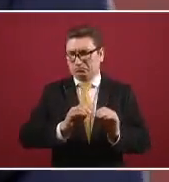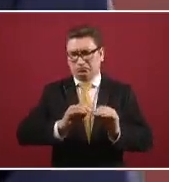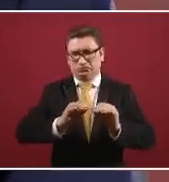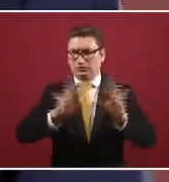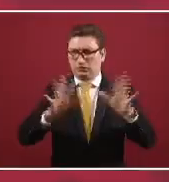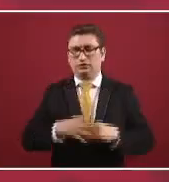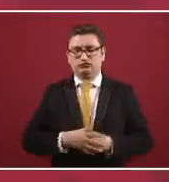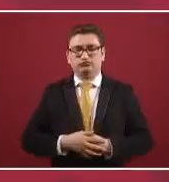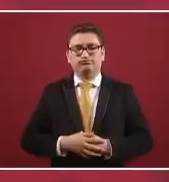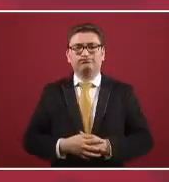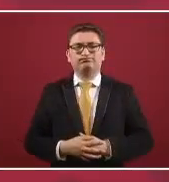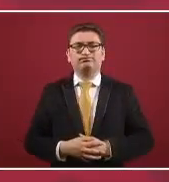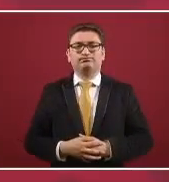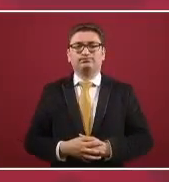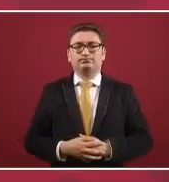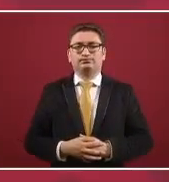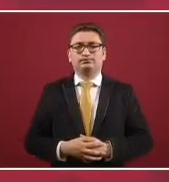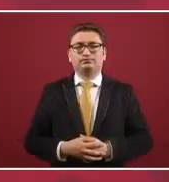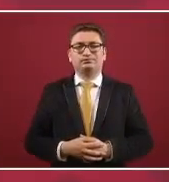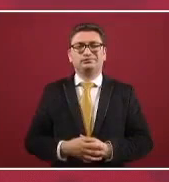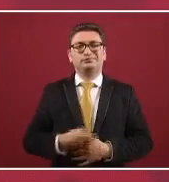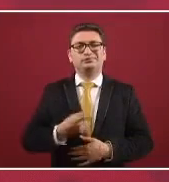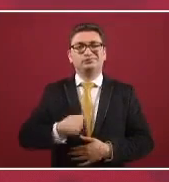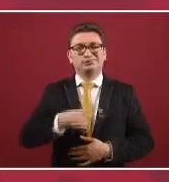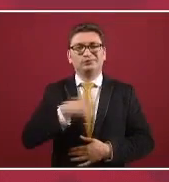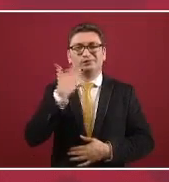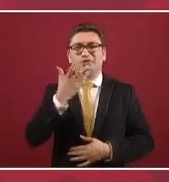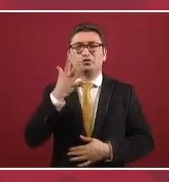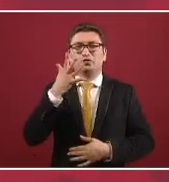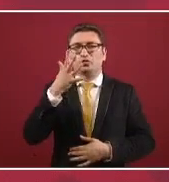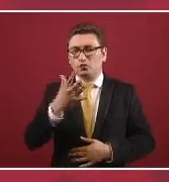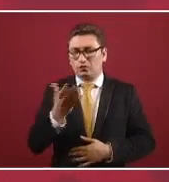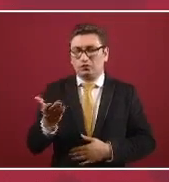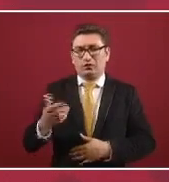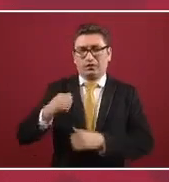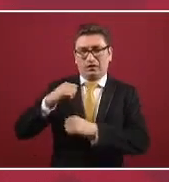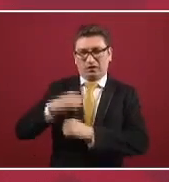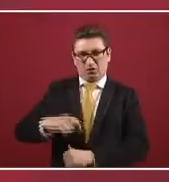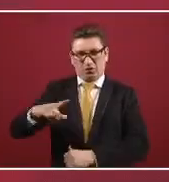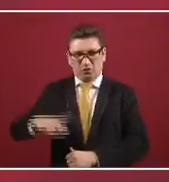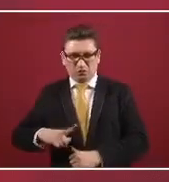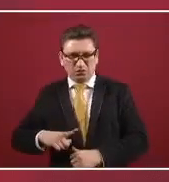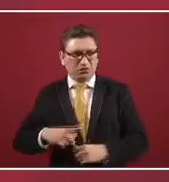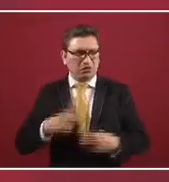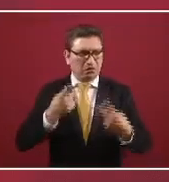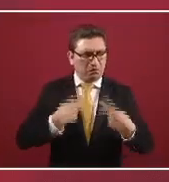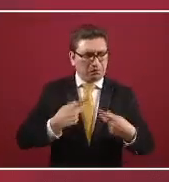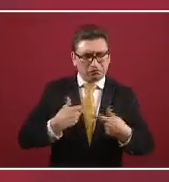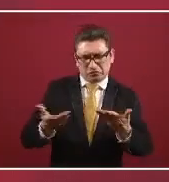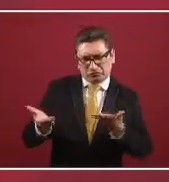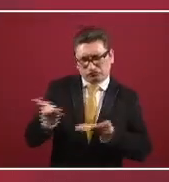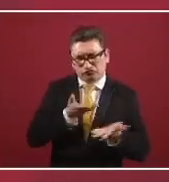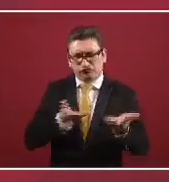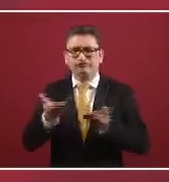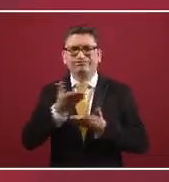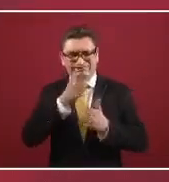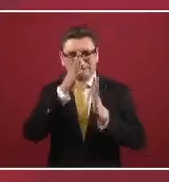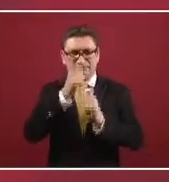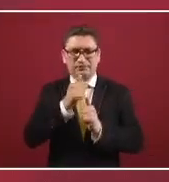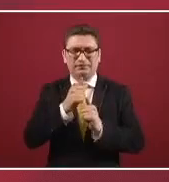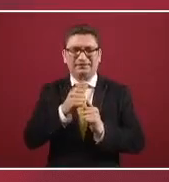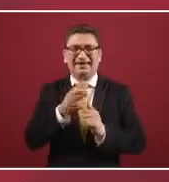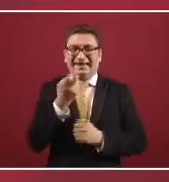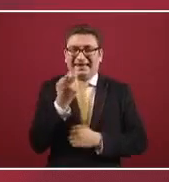pues buscando que haya el entendimiento. Así tenemos muchos casos. Les recuerdo